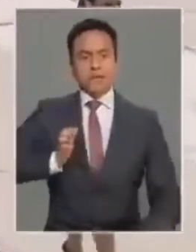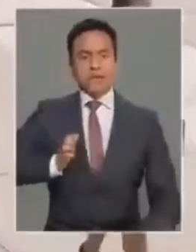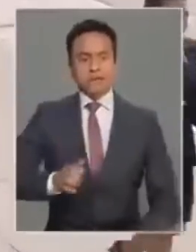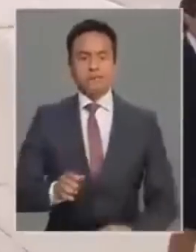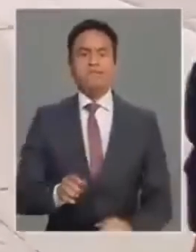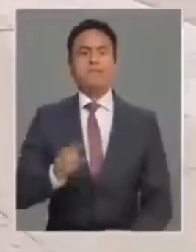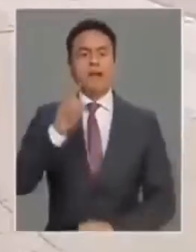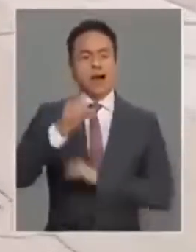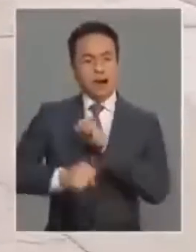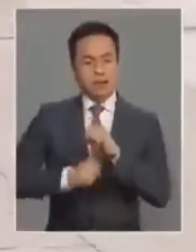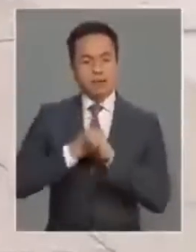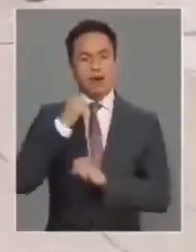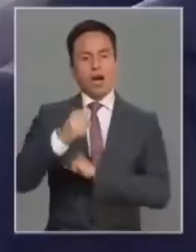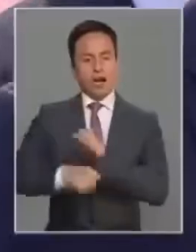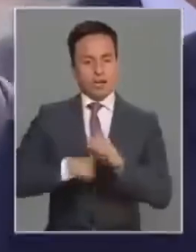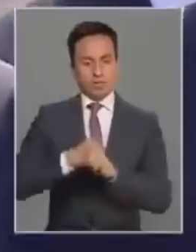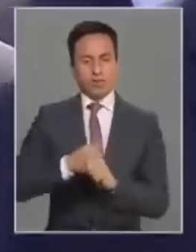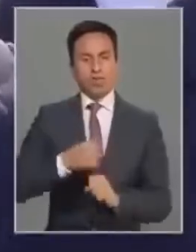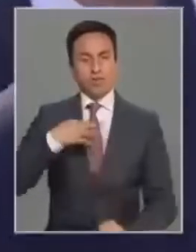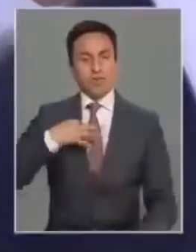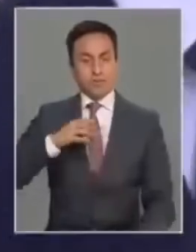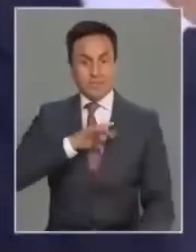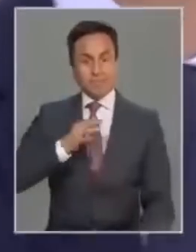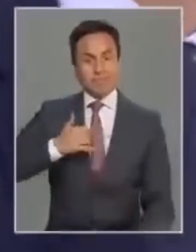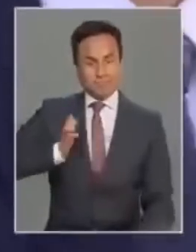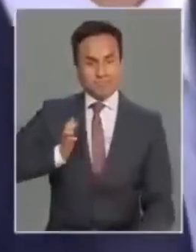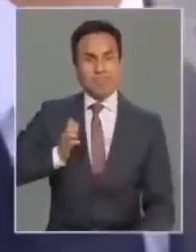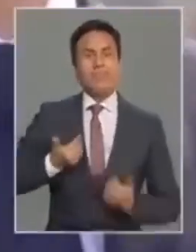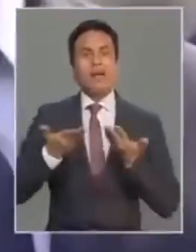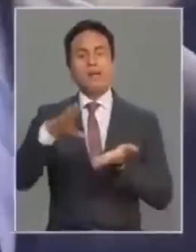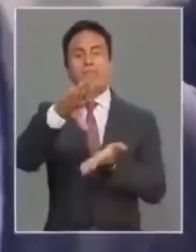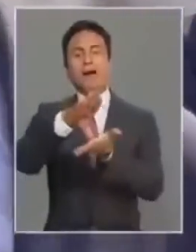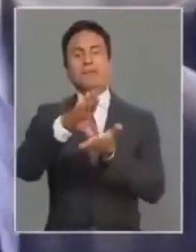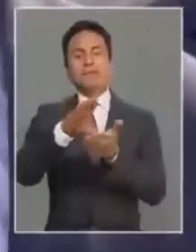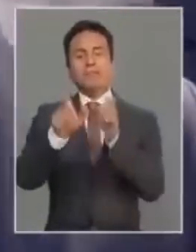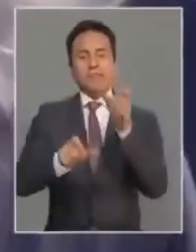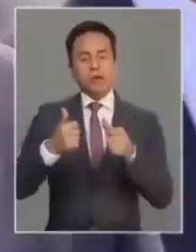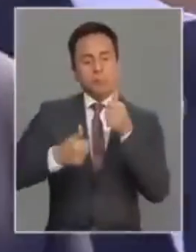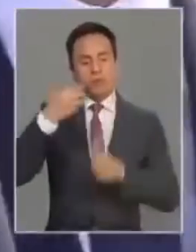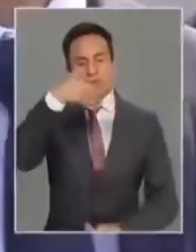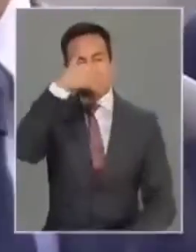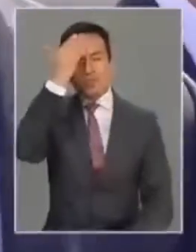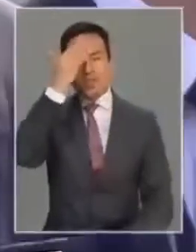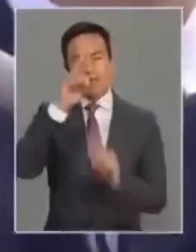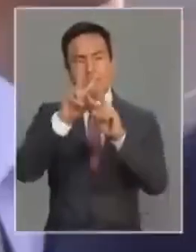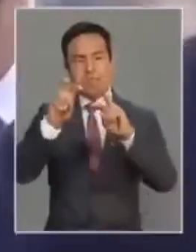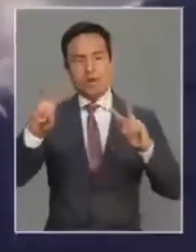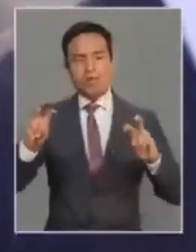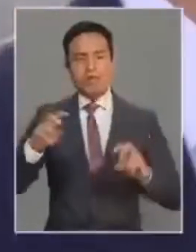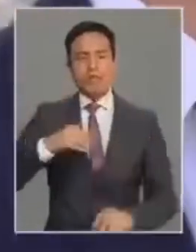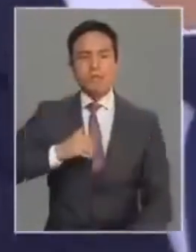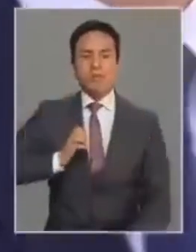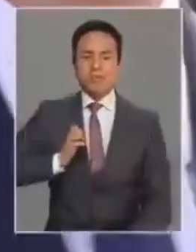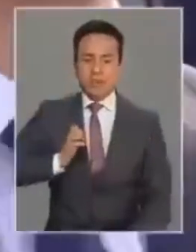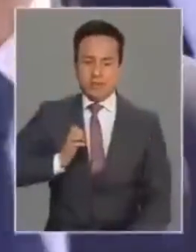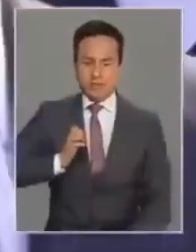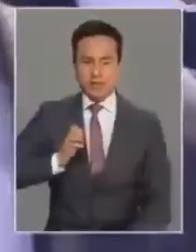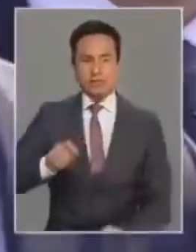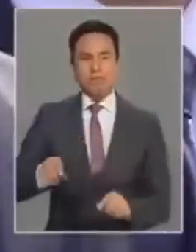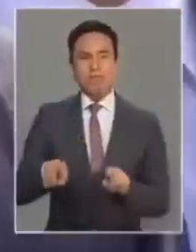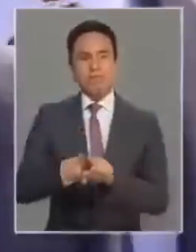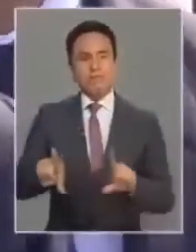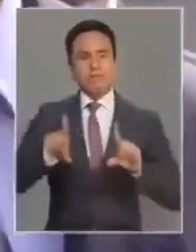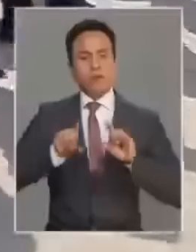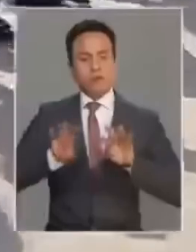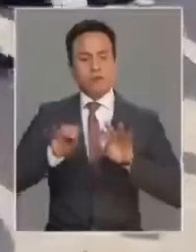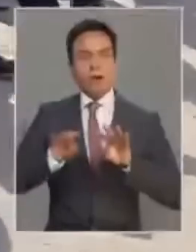la, a las dignidades se paran. Contingente profesional de investigadores policiales, egresados de la